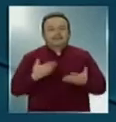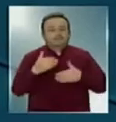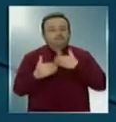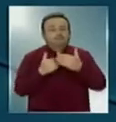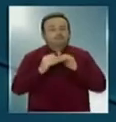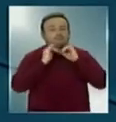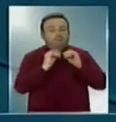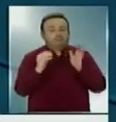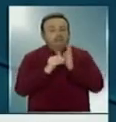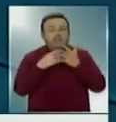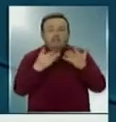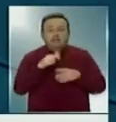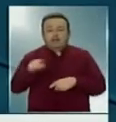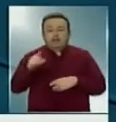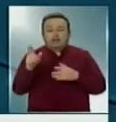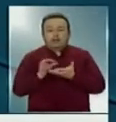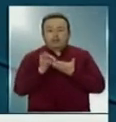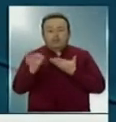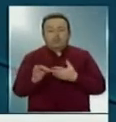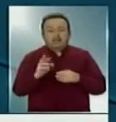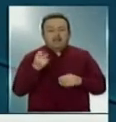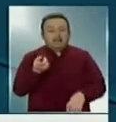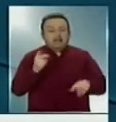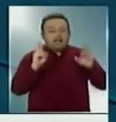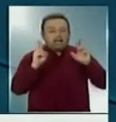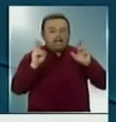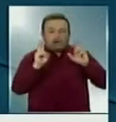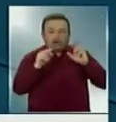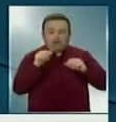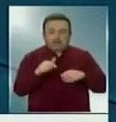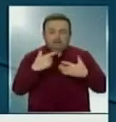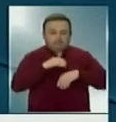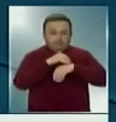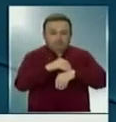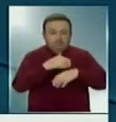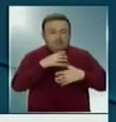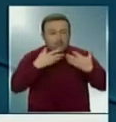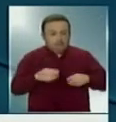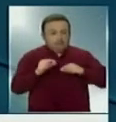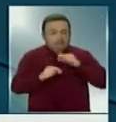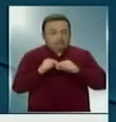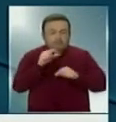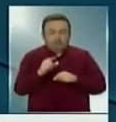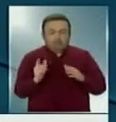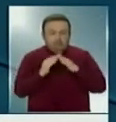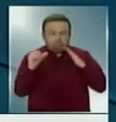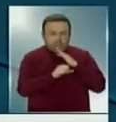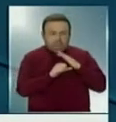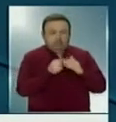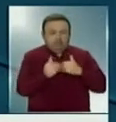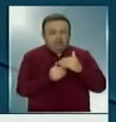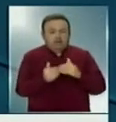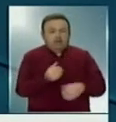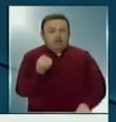Seguimos avanzando con más información. Nos vamos de inmediato a la comuna de Recoleta, ya que tras el anuncio de que va a salir gradualmente de su confinamiento,